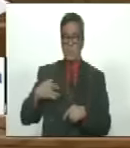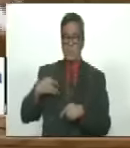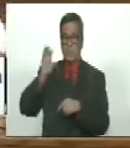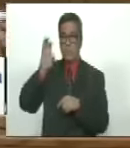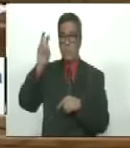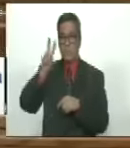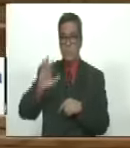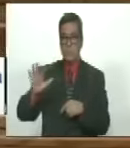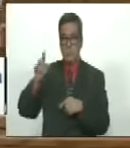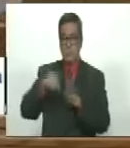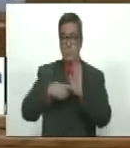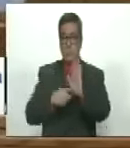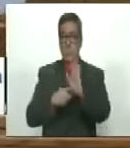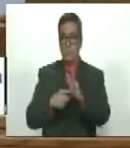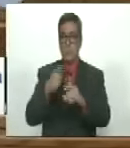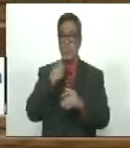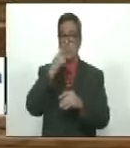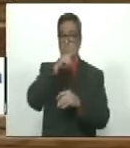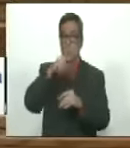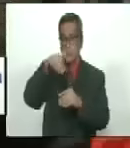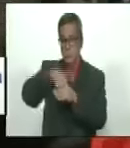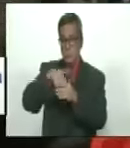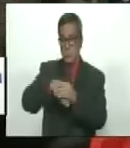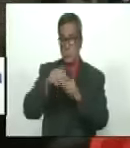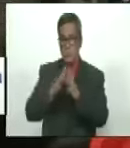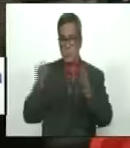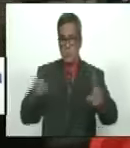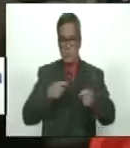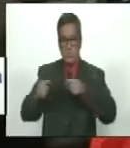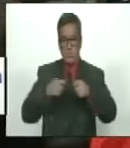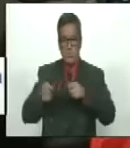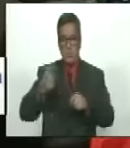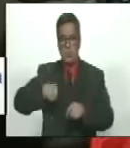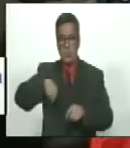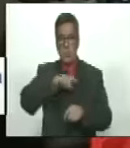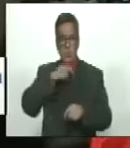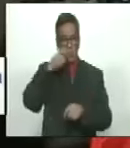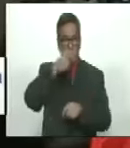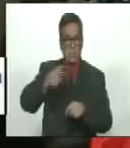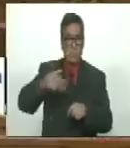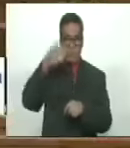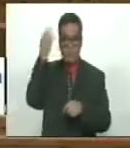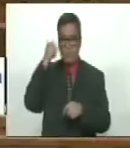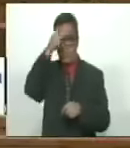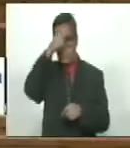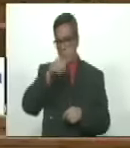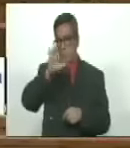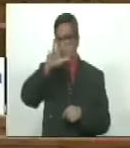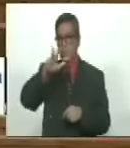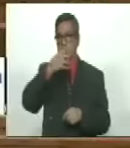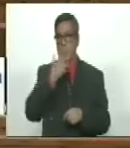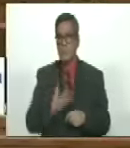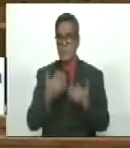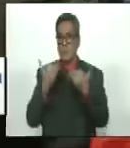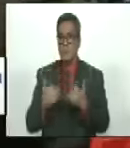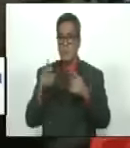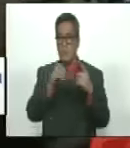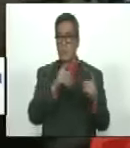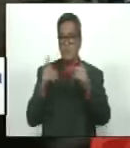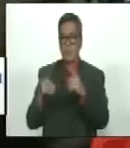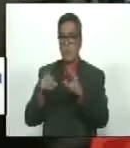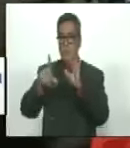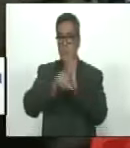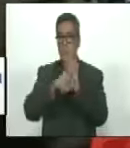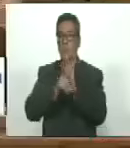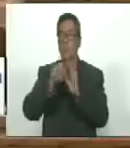esta propuesta del referendo consultivo, de la gran movilización de nuestro pueblo el pasado domingo 3 de diciembre, y ahora este debate de